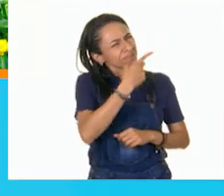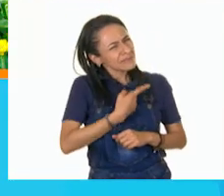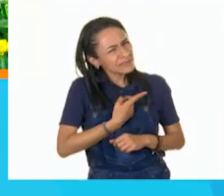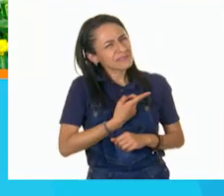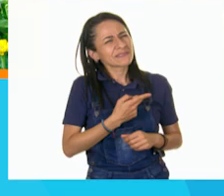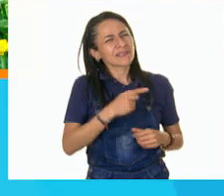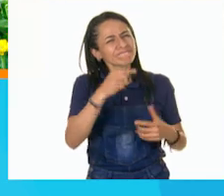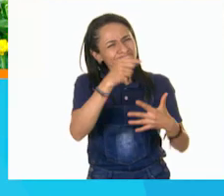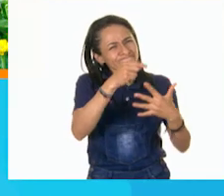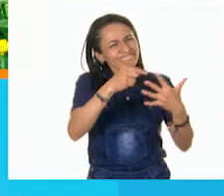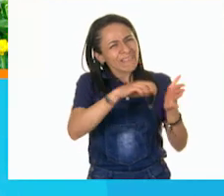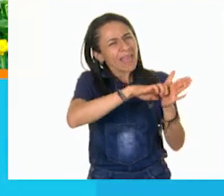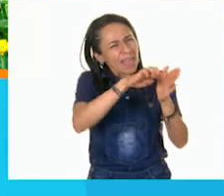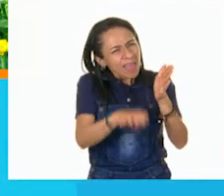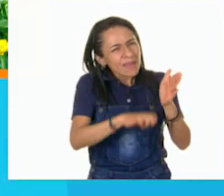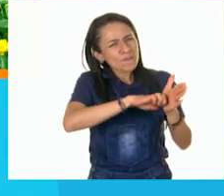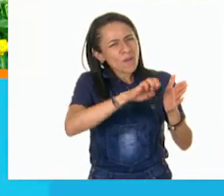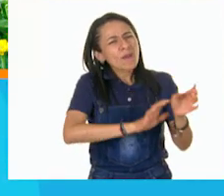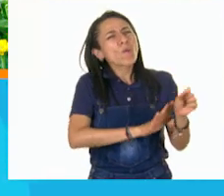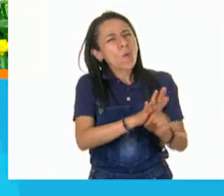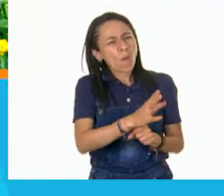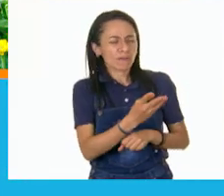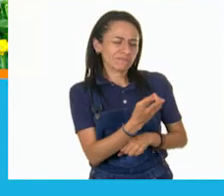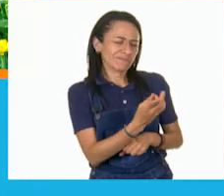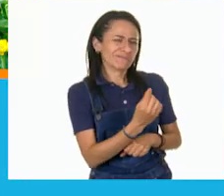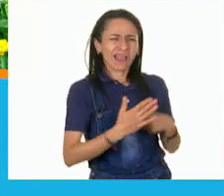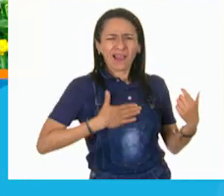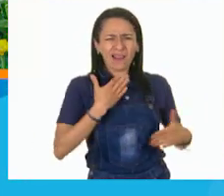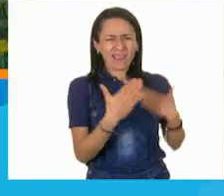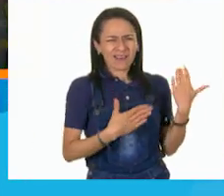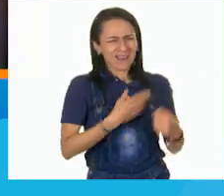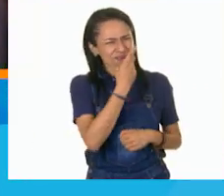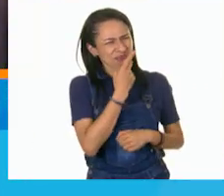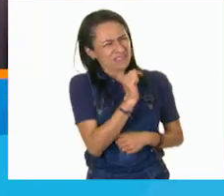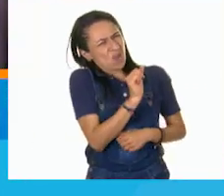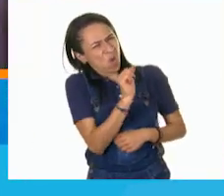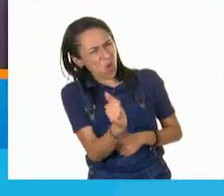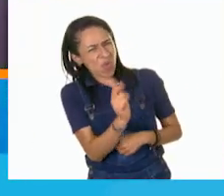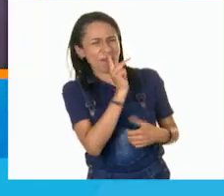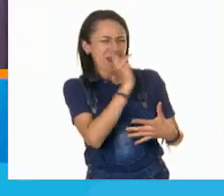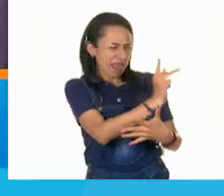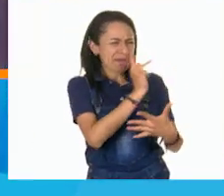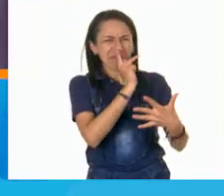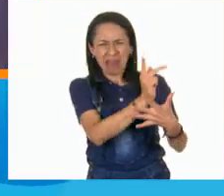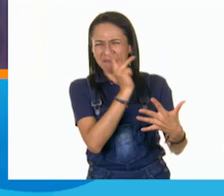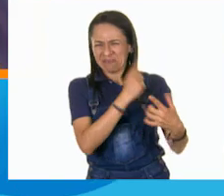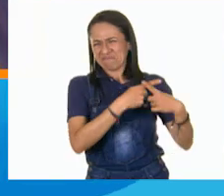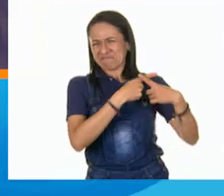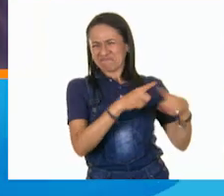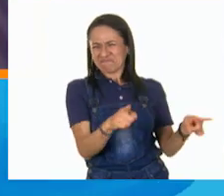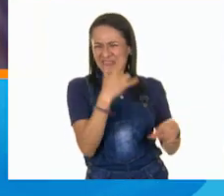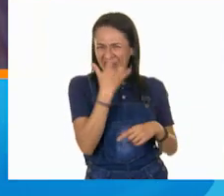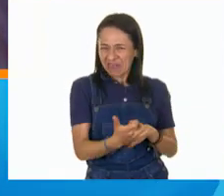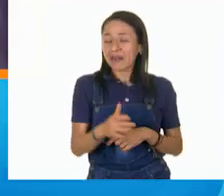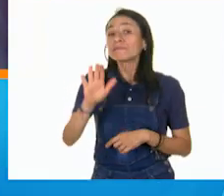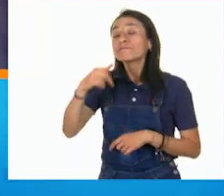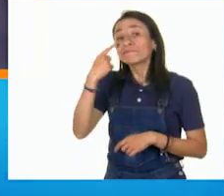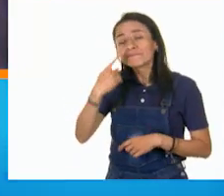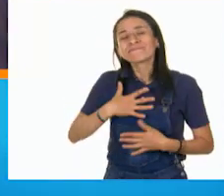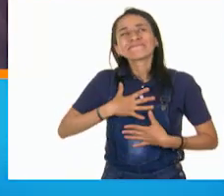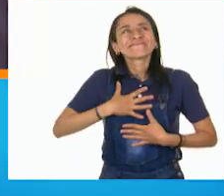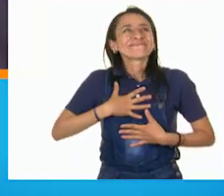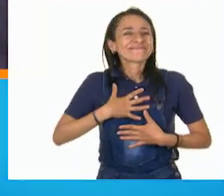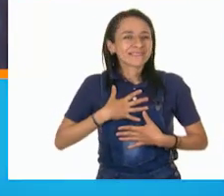No sé por qué dices esas palabras raras. Tienes razón, eres muy lista. El deleite, la euforia, el